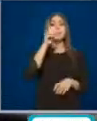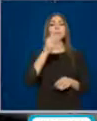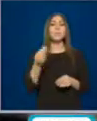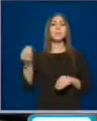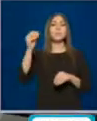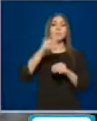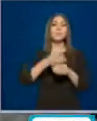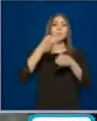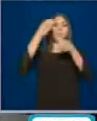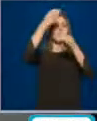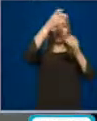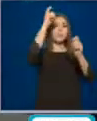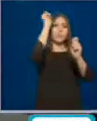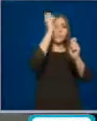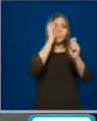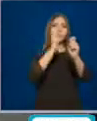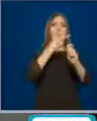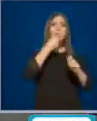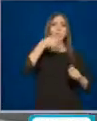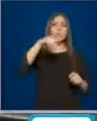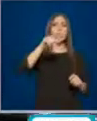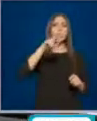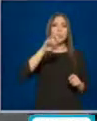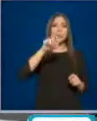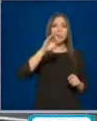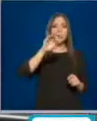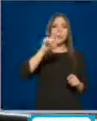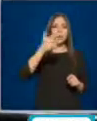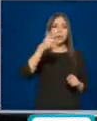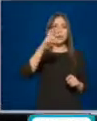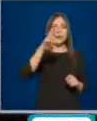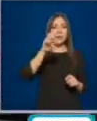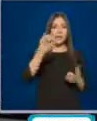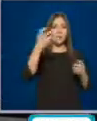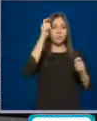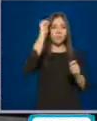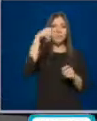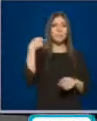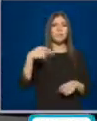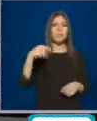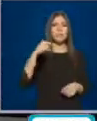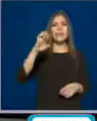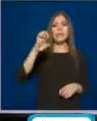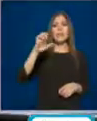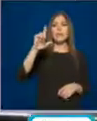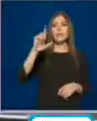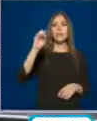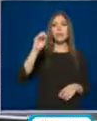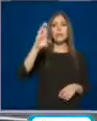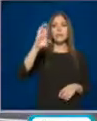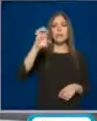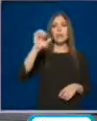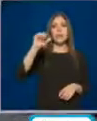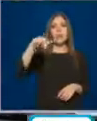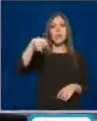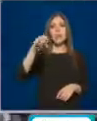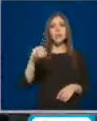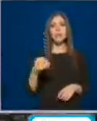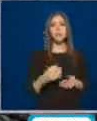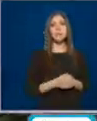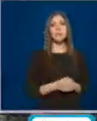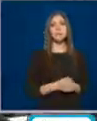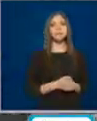del maestrazo Manuel Felgueres que se llamaba algo así como el Océano. Bueno, y ahí, como era